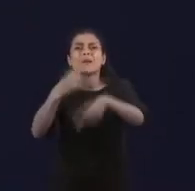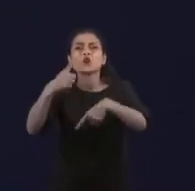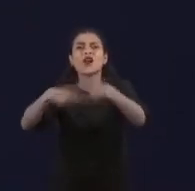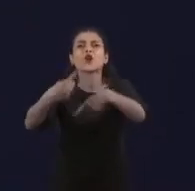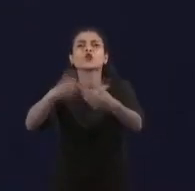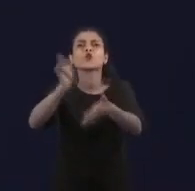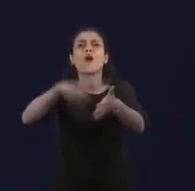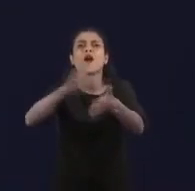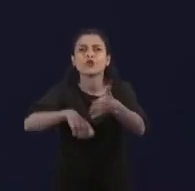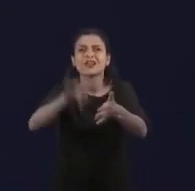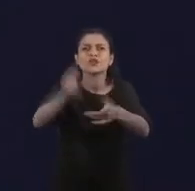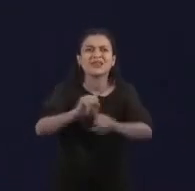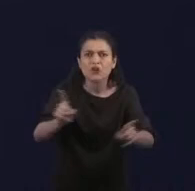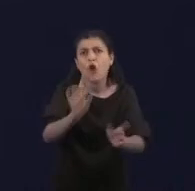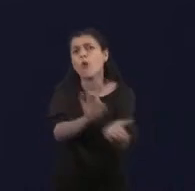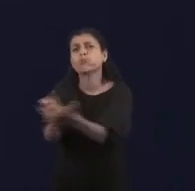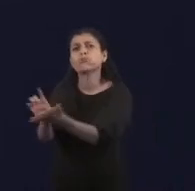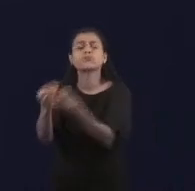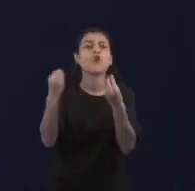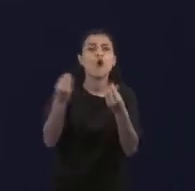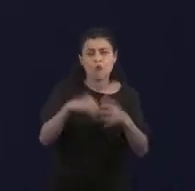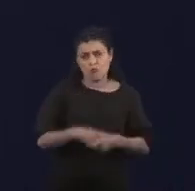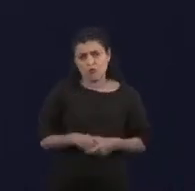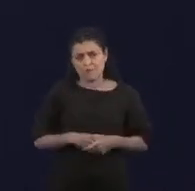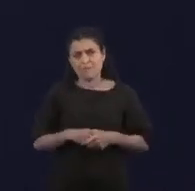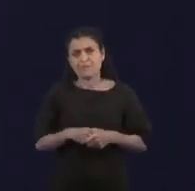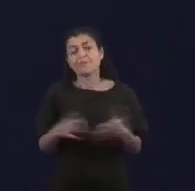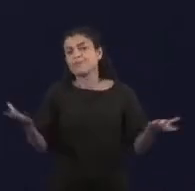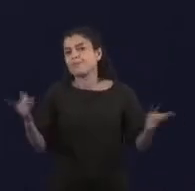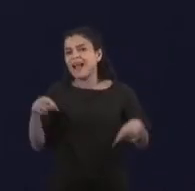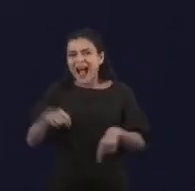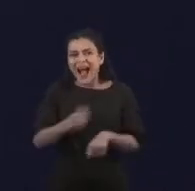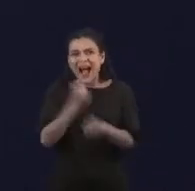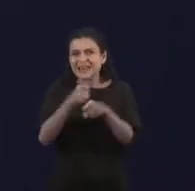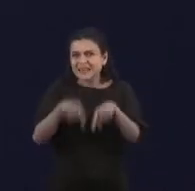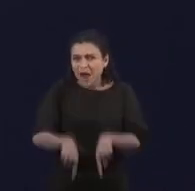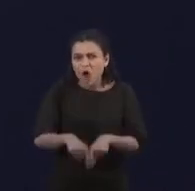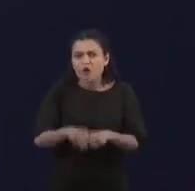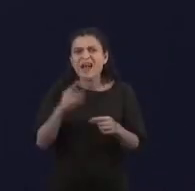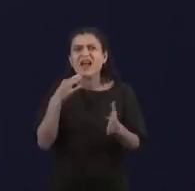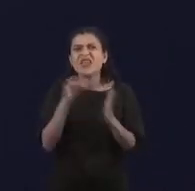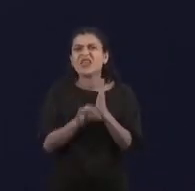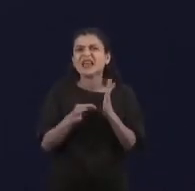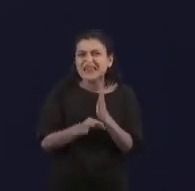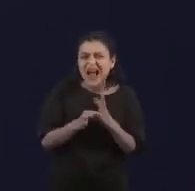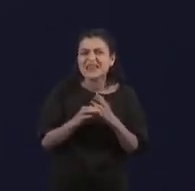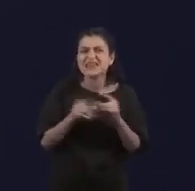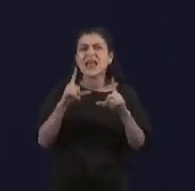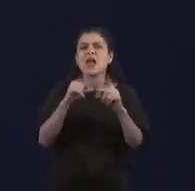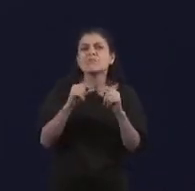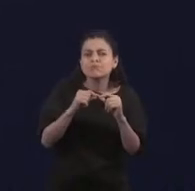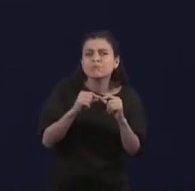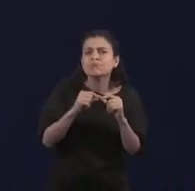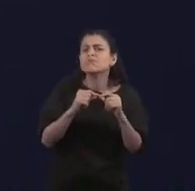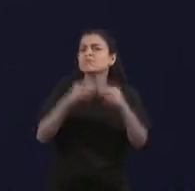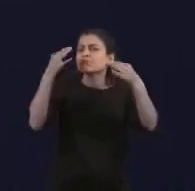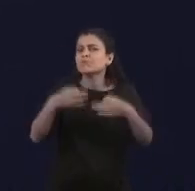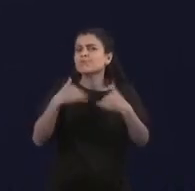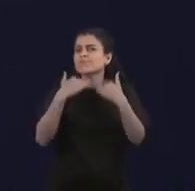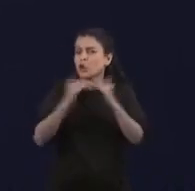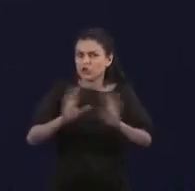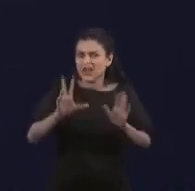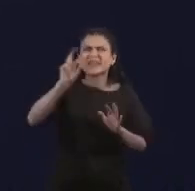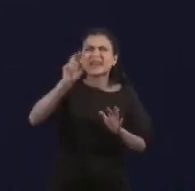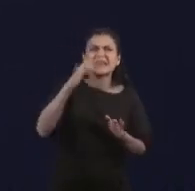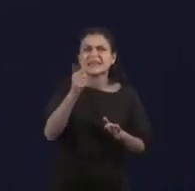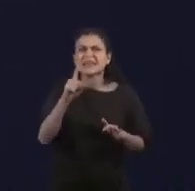el número definitivo. Por lo tanto, no te puedo ni confirmar ni desmentir. Entiendo que esa cifra es incorrecta. Tal vez